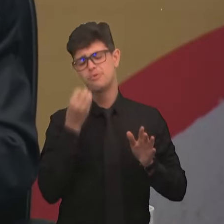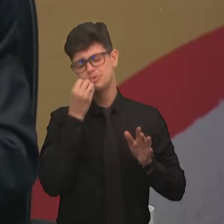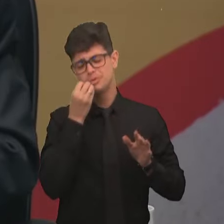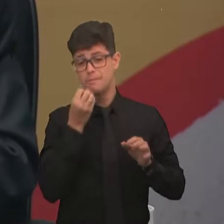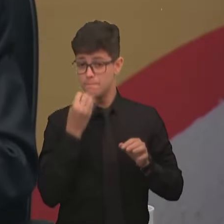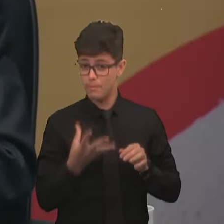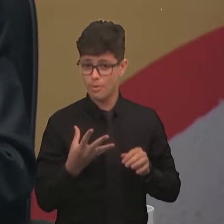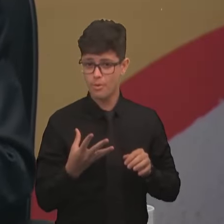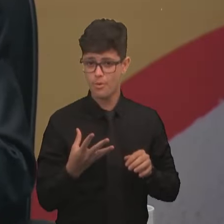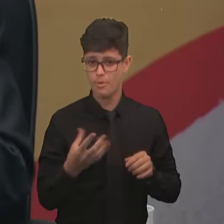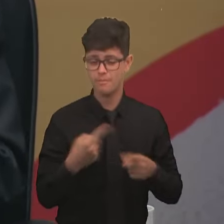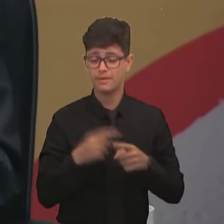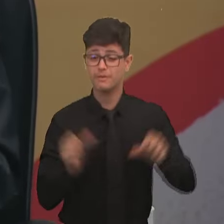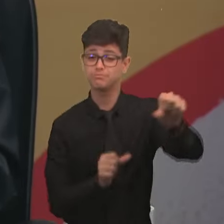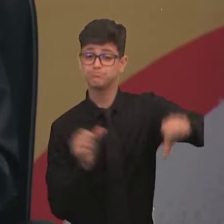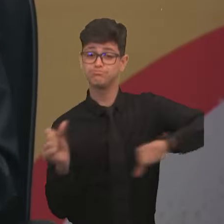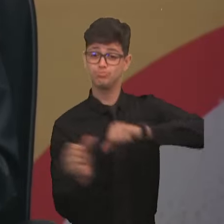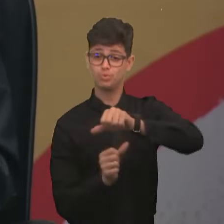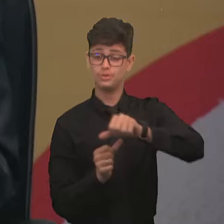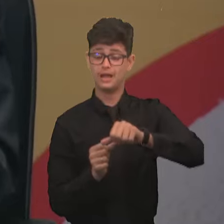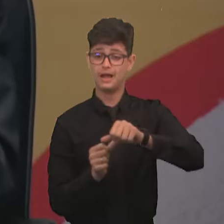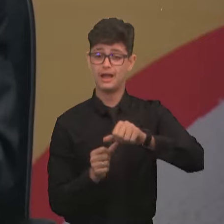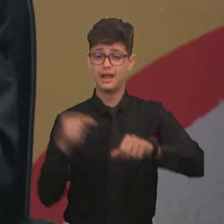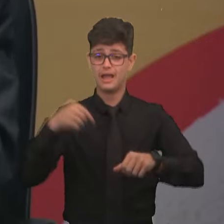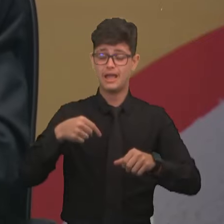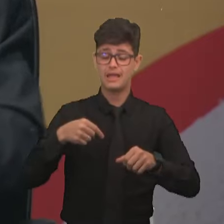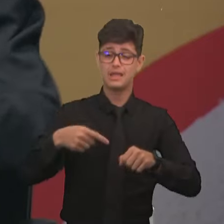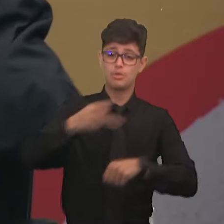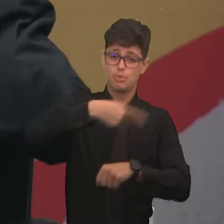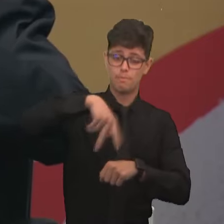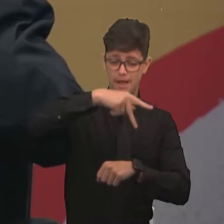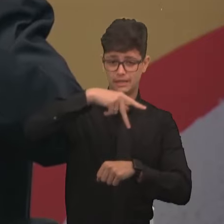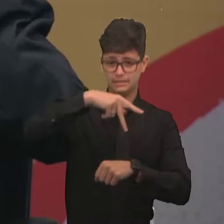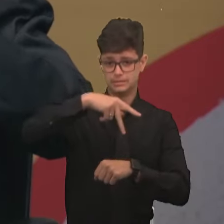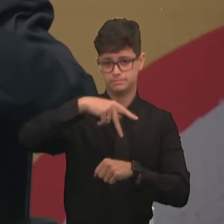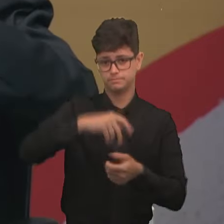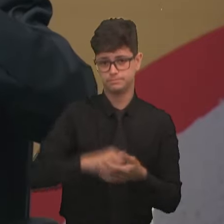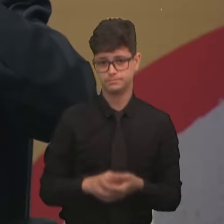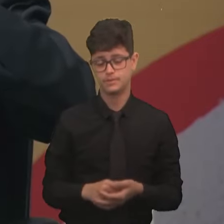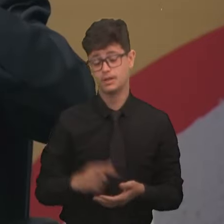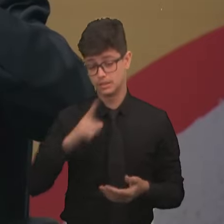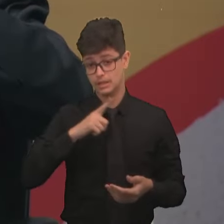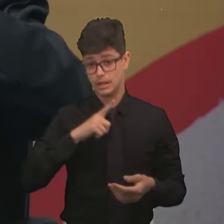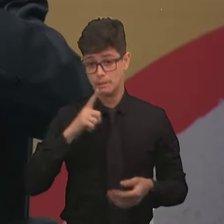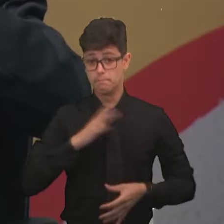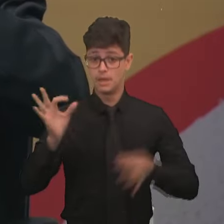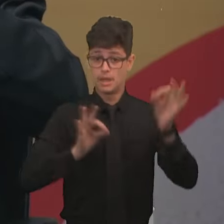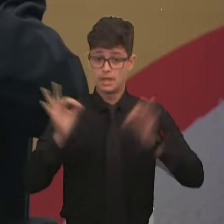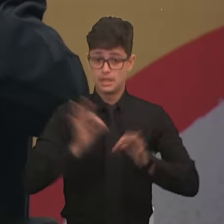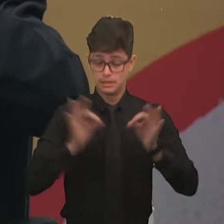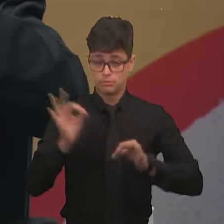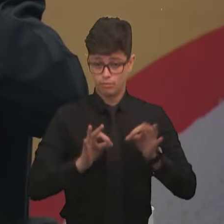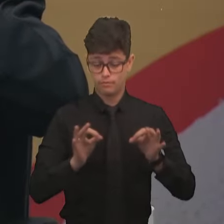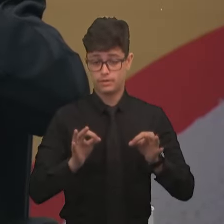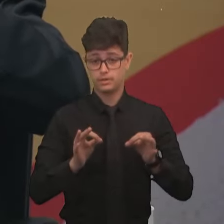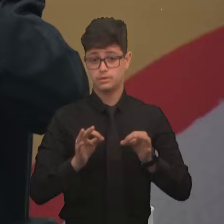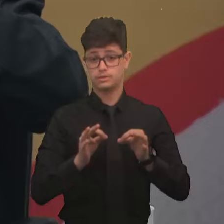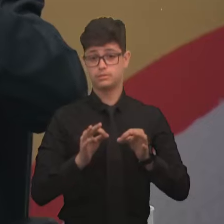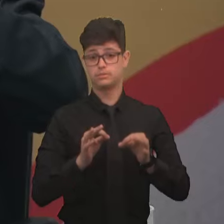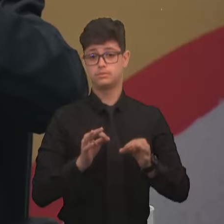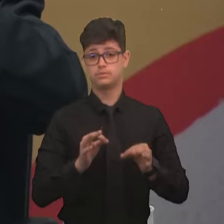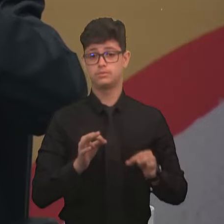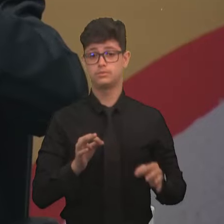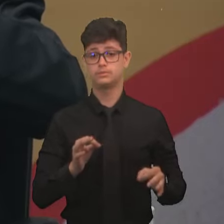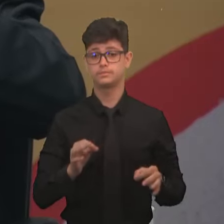Van a tener que conectar todos los tribunales del país. Es un avance importante. Y estamos desarrollando